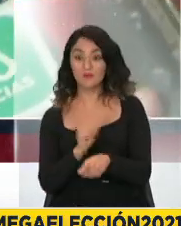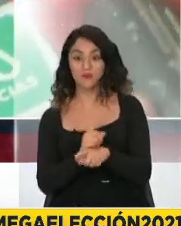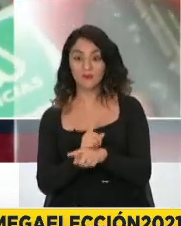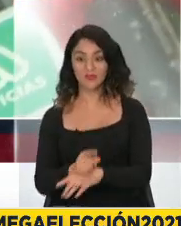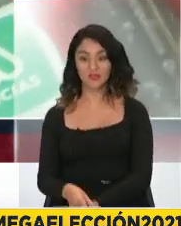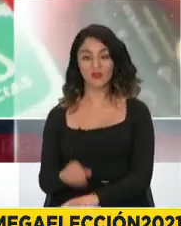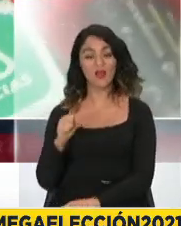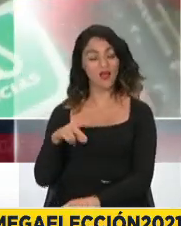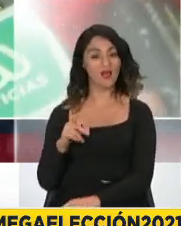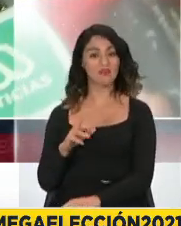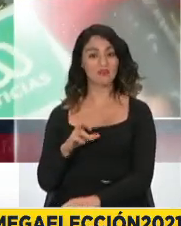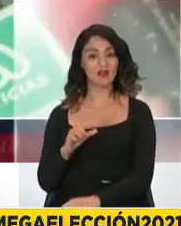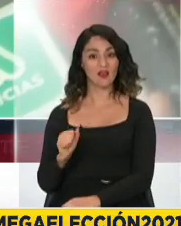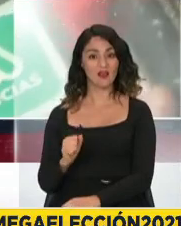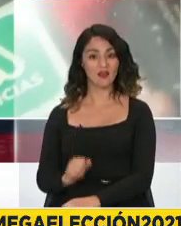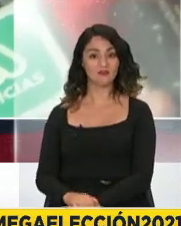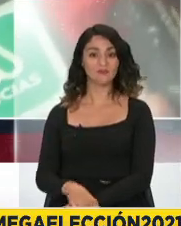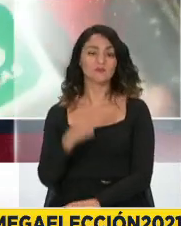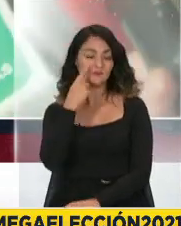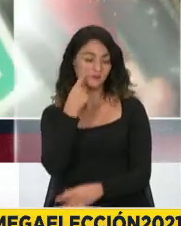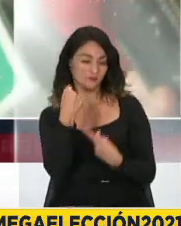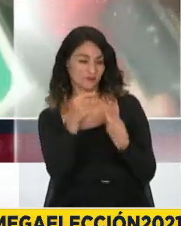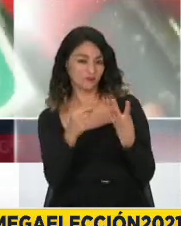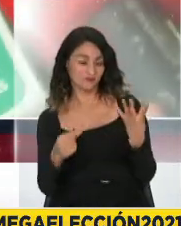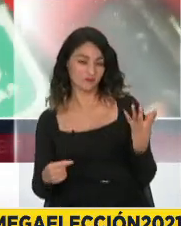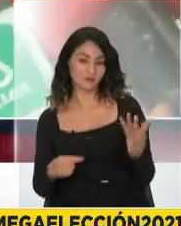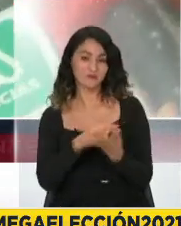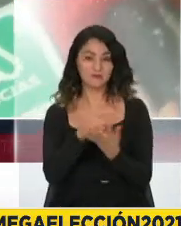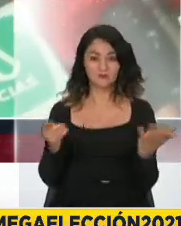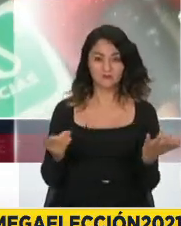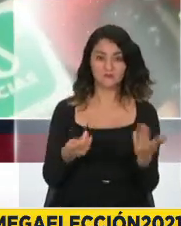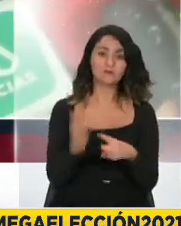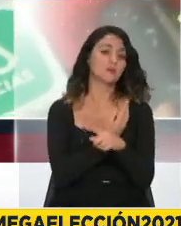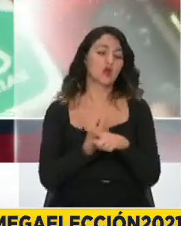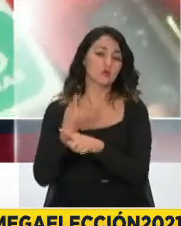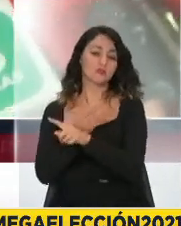con Andrea, vamos a seguir revisando resultados en gráfica, seguimos conversando también después más adelante aquí.